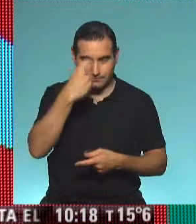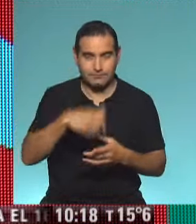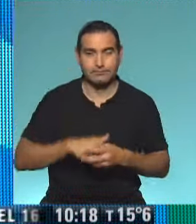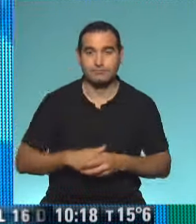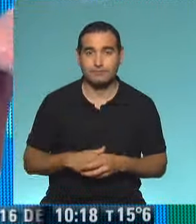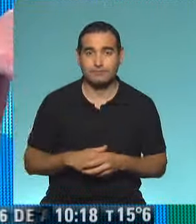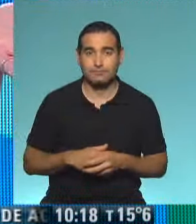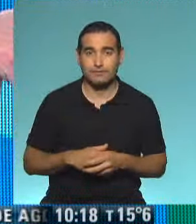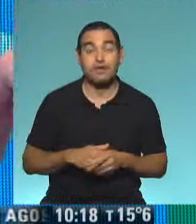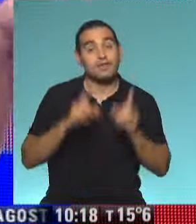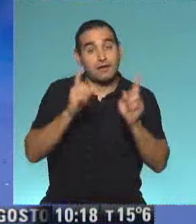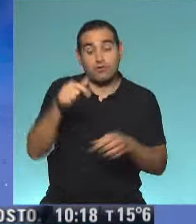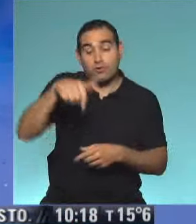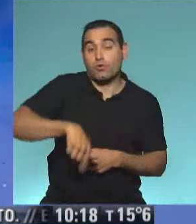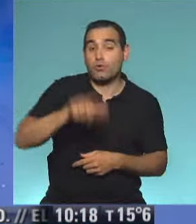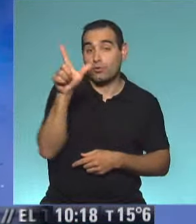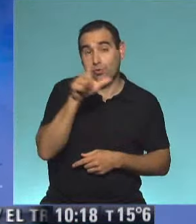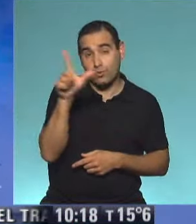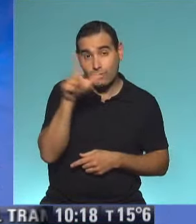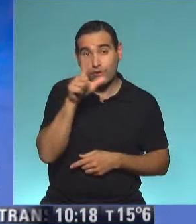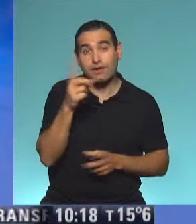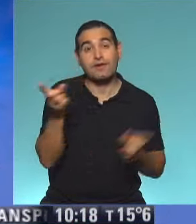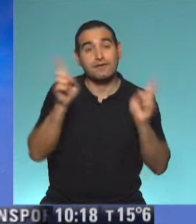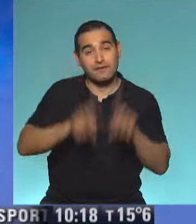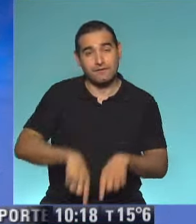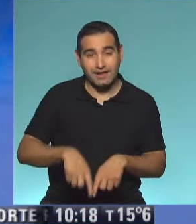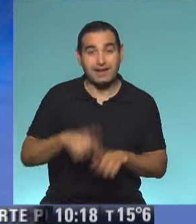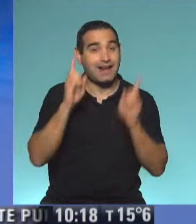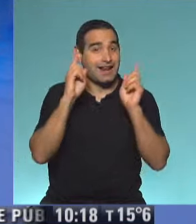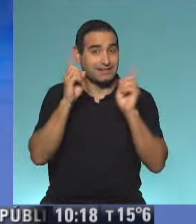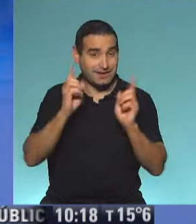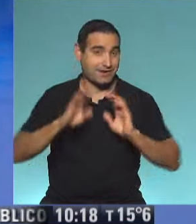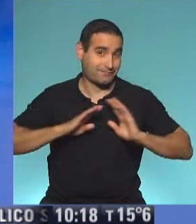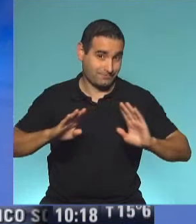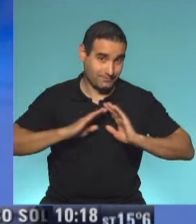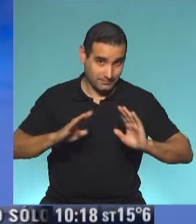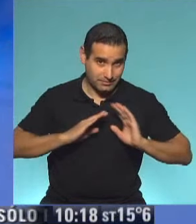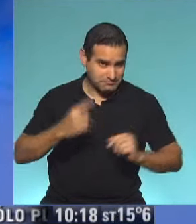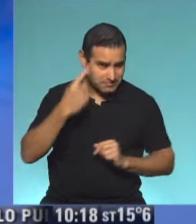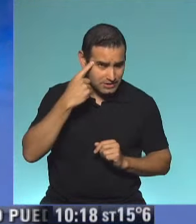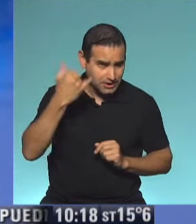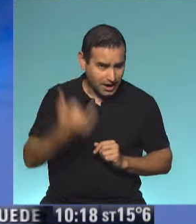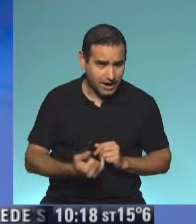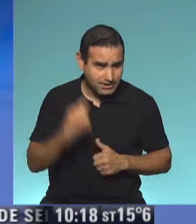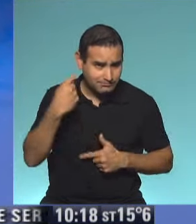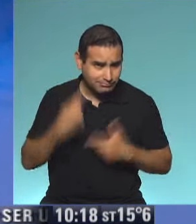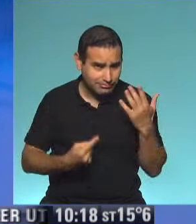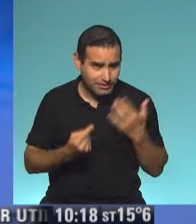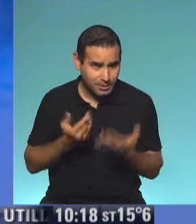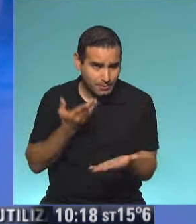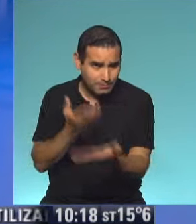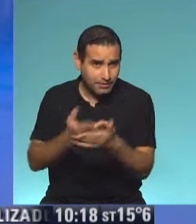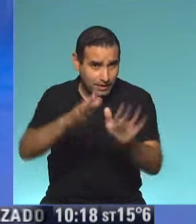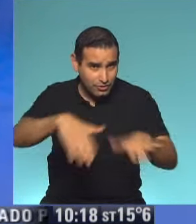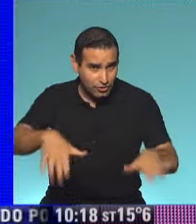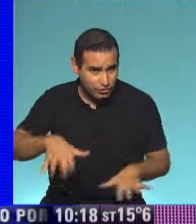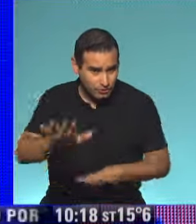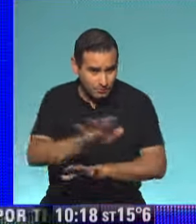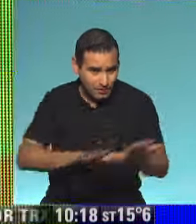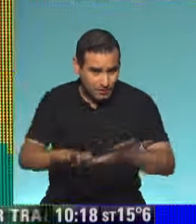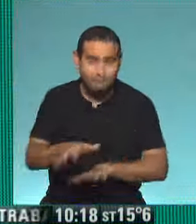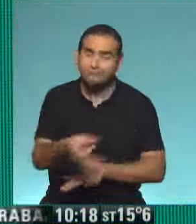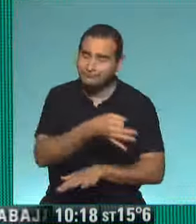Y también es lunes y viene la señora Vir para hacer educación física, que creo que tenemos materiales para pedirle a los chicos que vayan preparados. Sí,